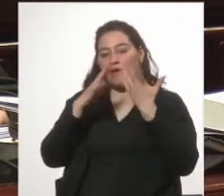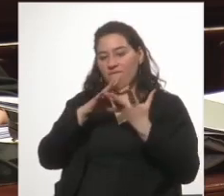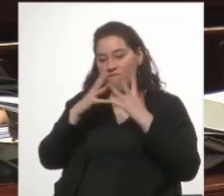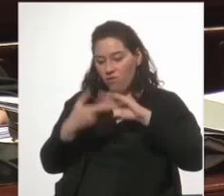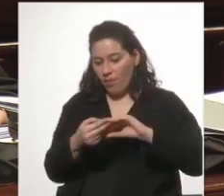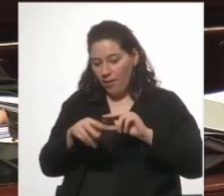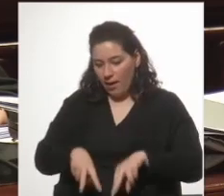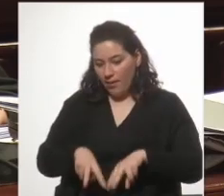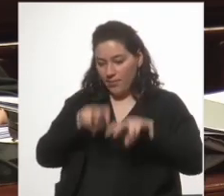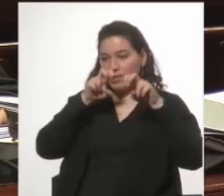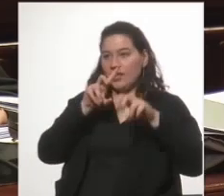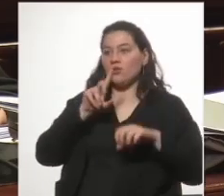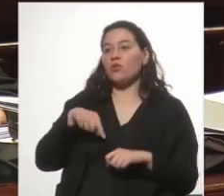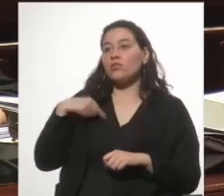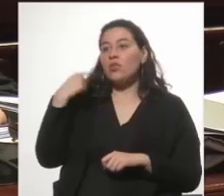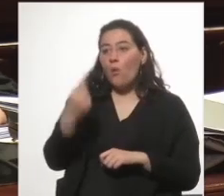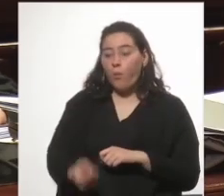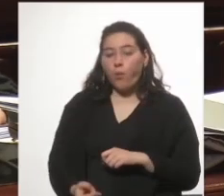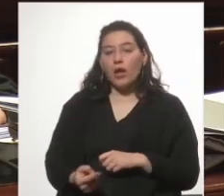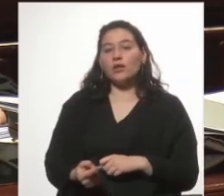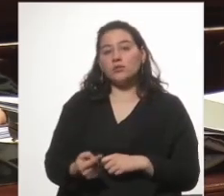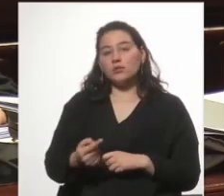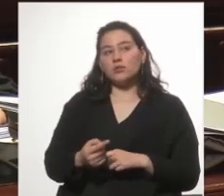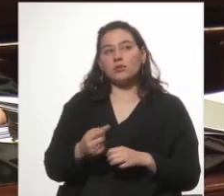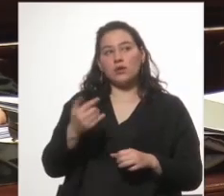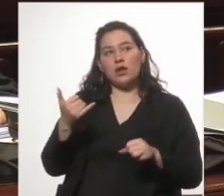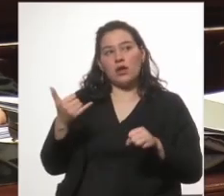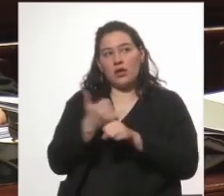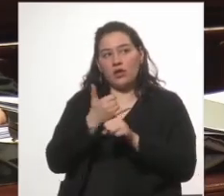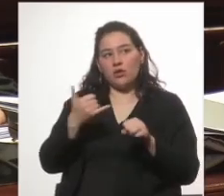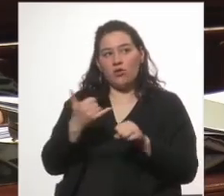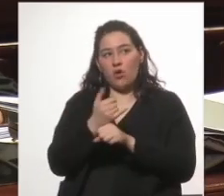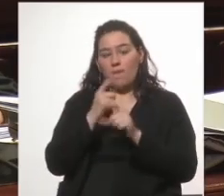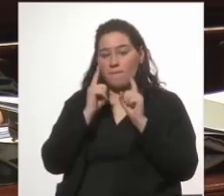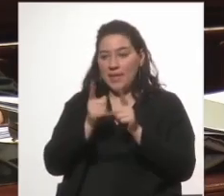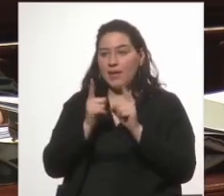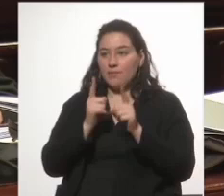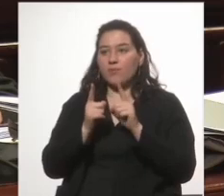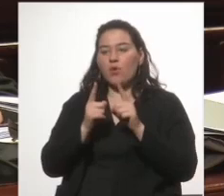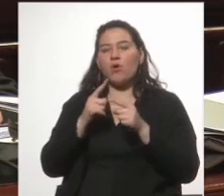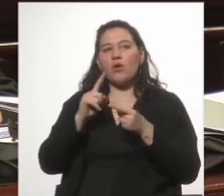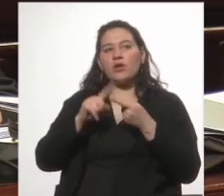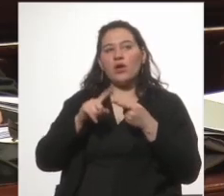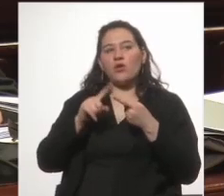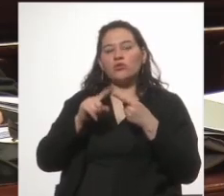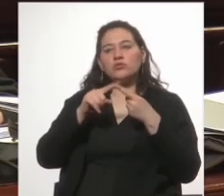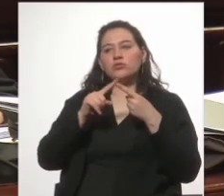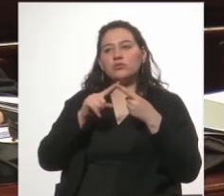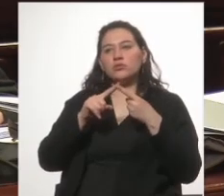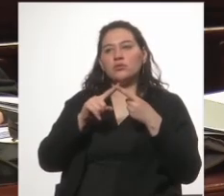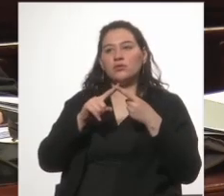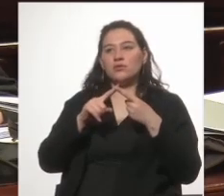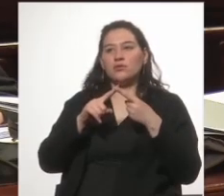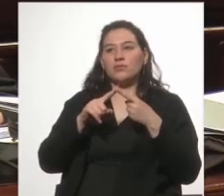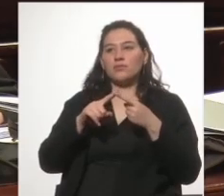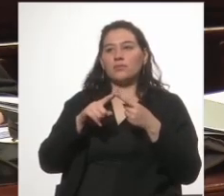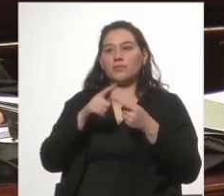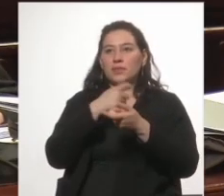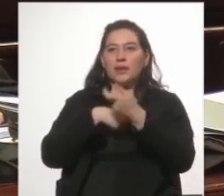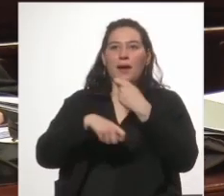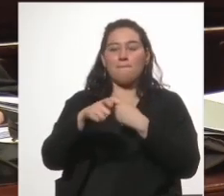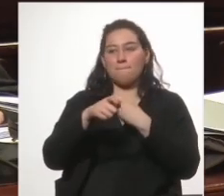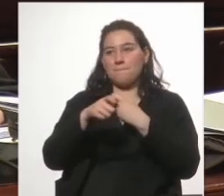lo que posteriormente ha sido temperado debido a los errores que se pudo constatar negociándose delitos por tortas fritas o vacaciones en la